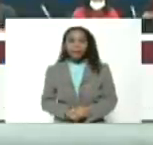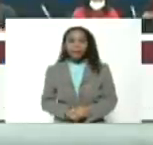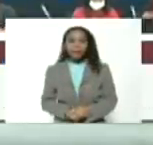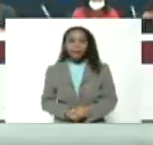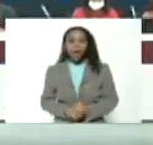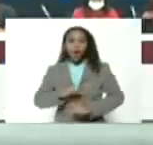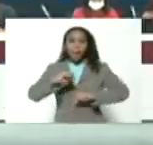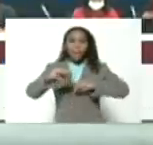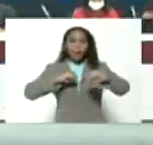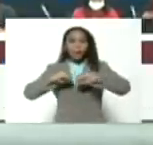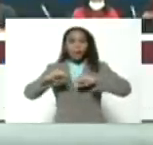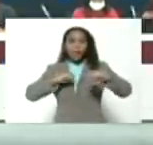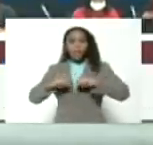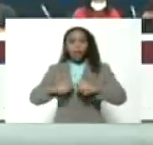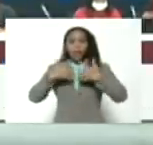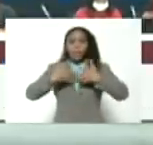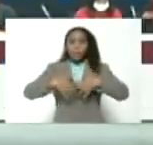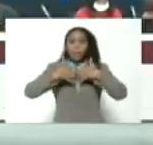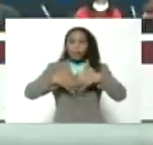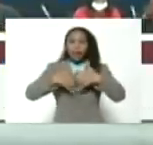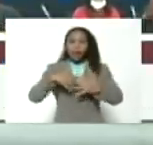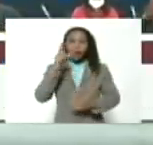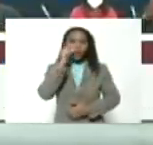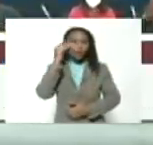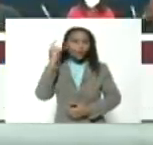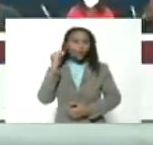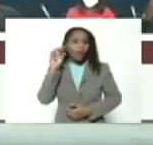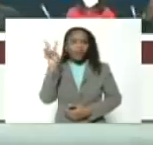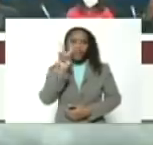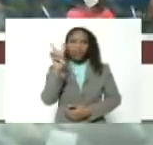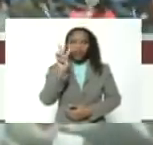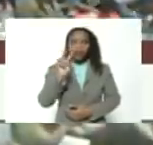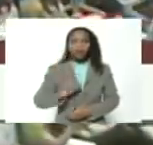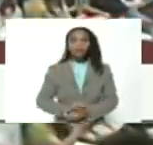Los movimientos de empresarios y empresarias de Venezuela.